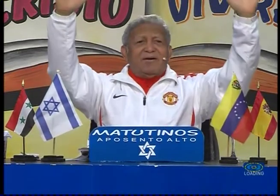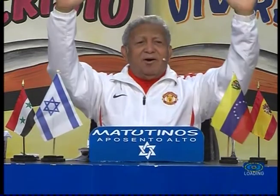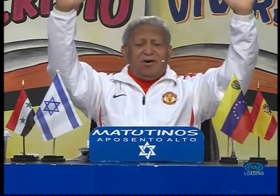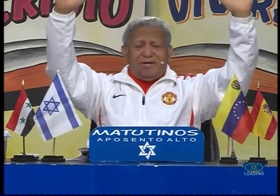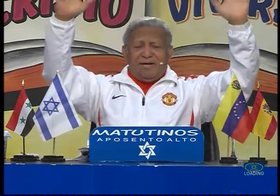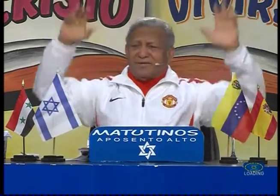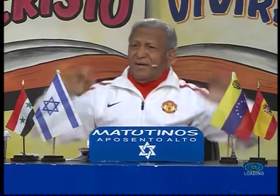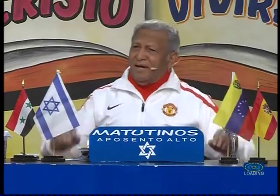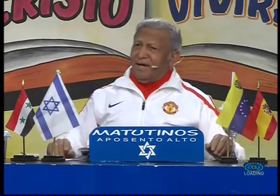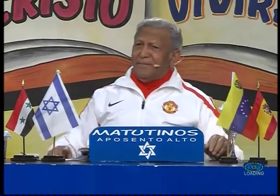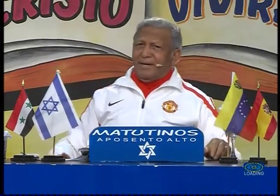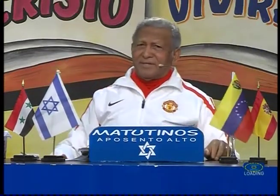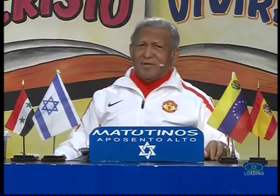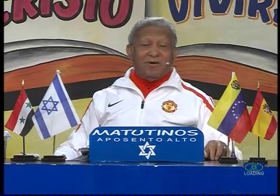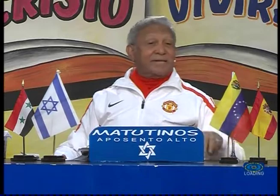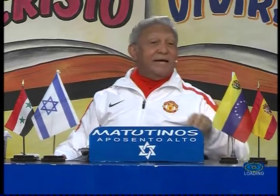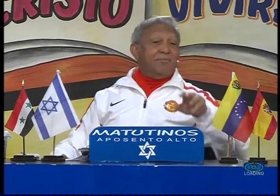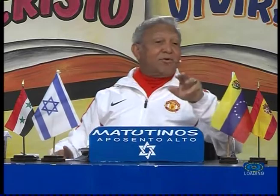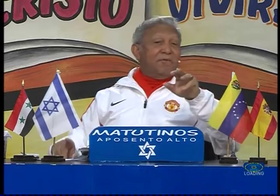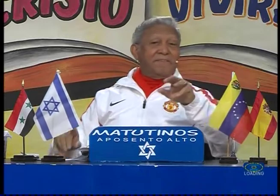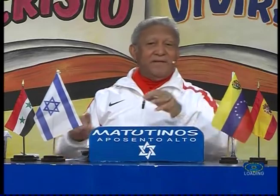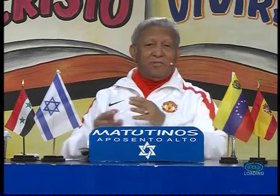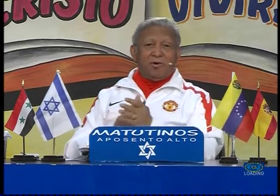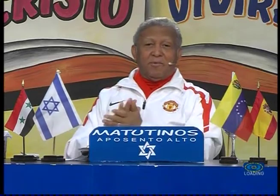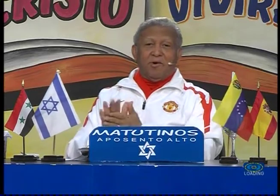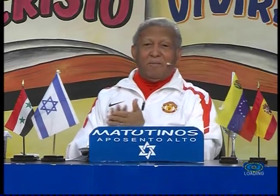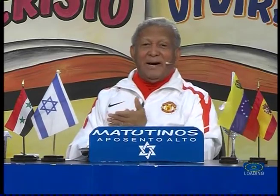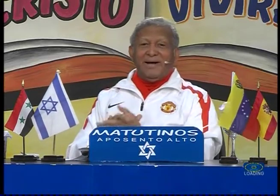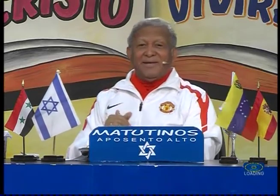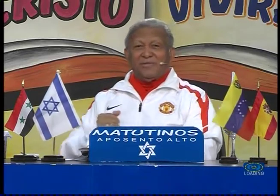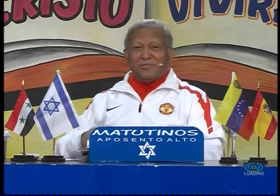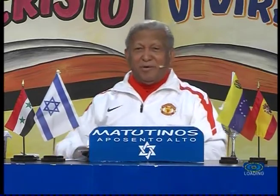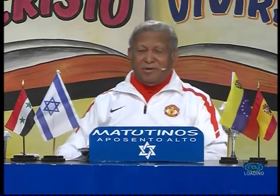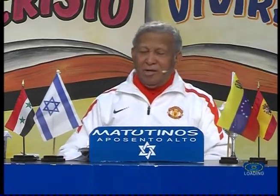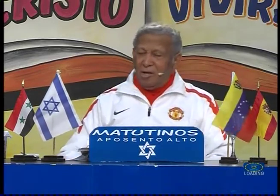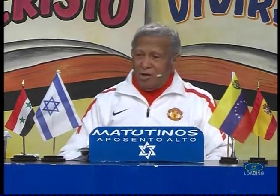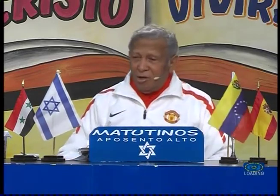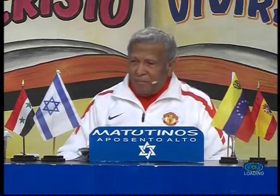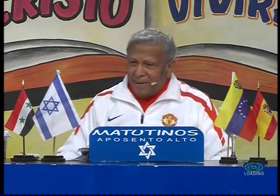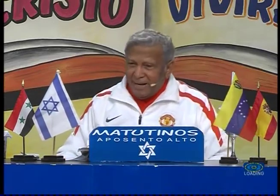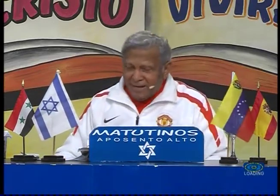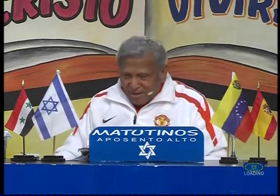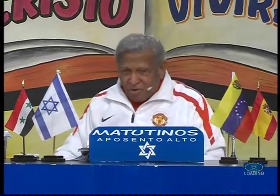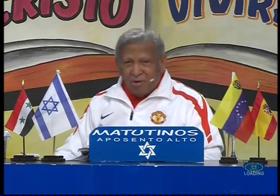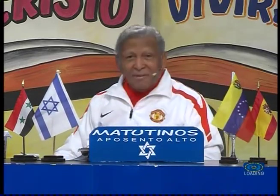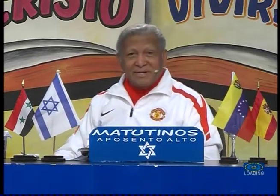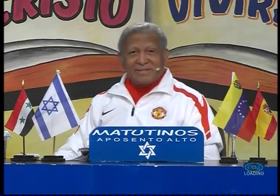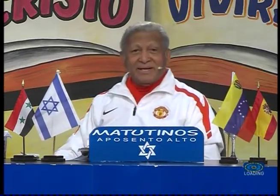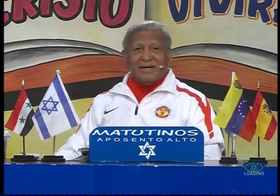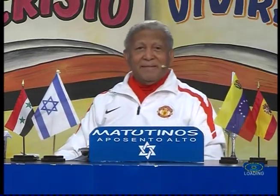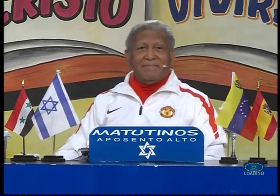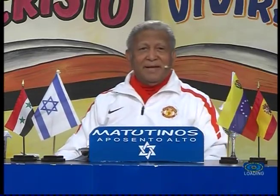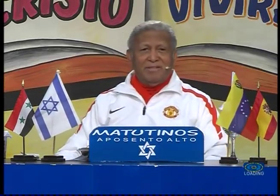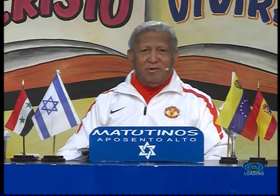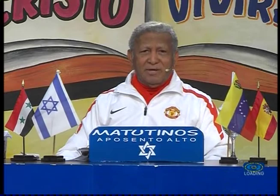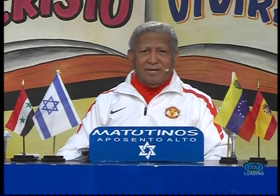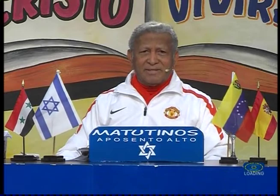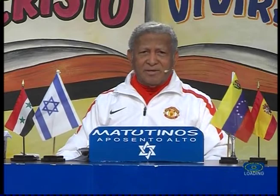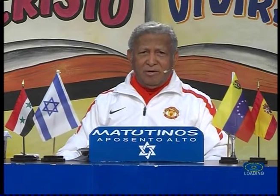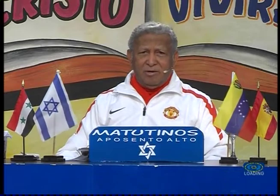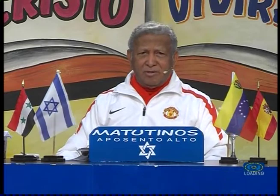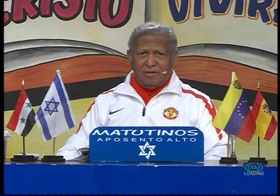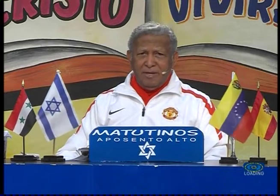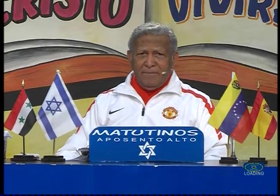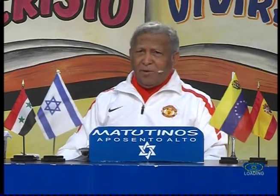Toda la gloria sea para el Señor. Estamos contentos como los pajaritos. Los pajaritos amanecen cantándole